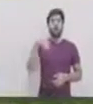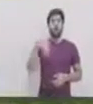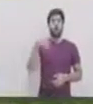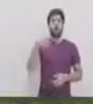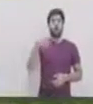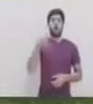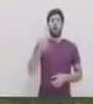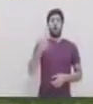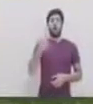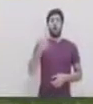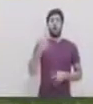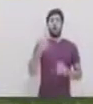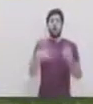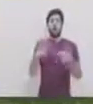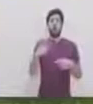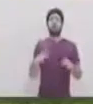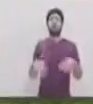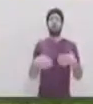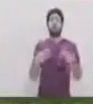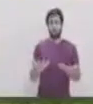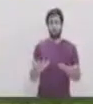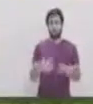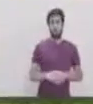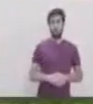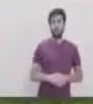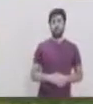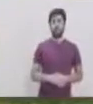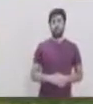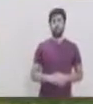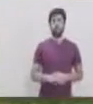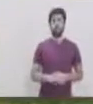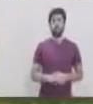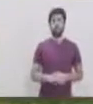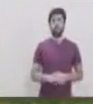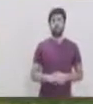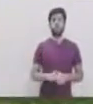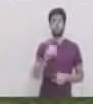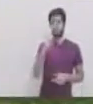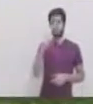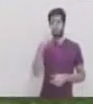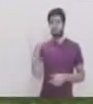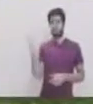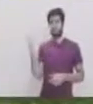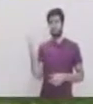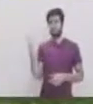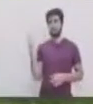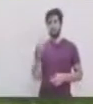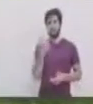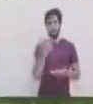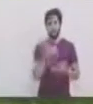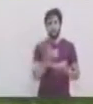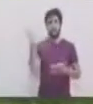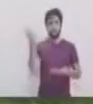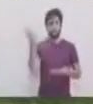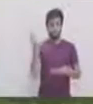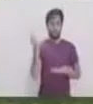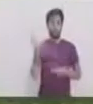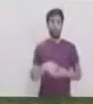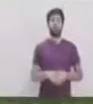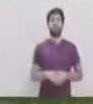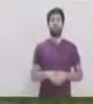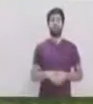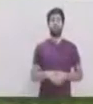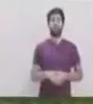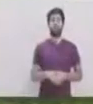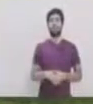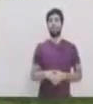mano izquierda viendo hacia el cielo y la mano derecha va a ser una C que va a posar sobre la palma de la mano y va hacia afuera para hacer la